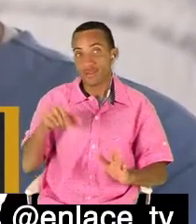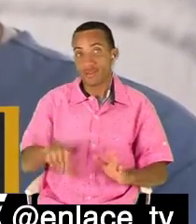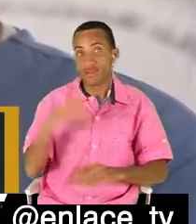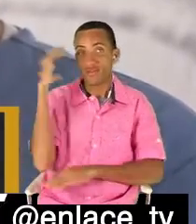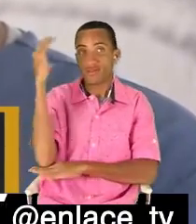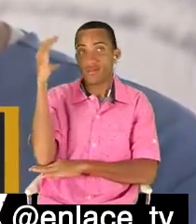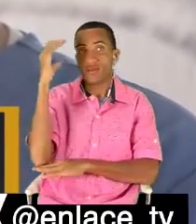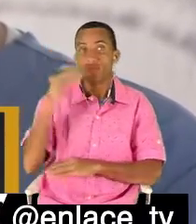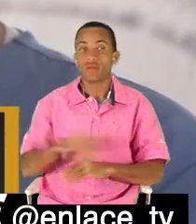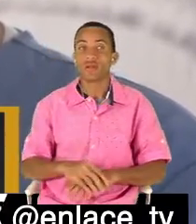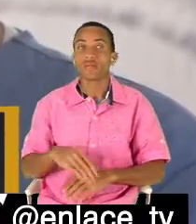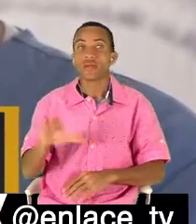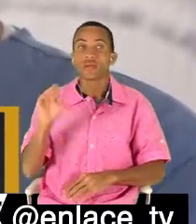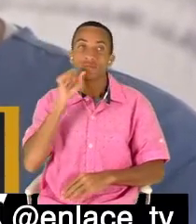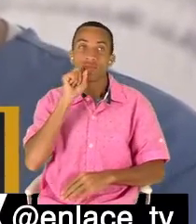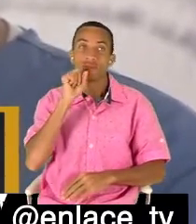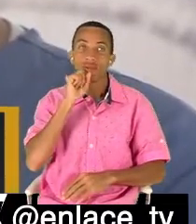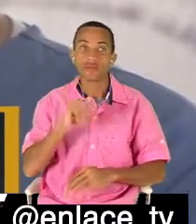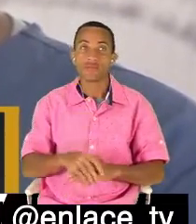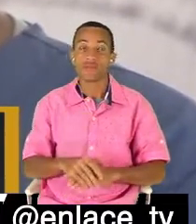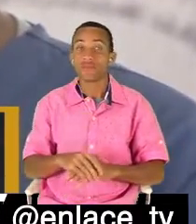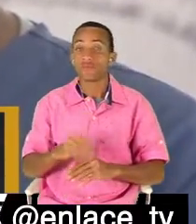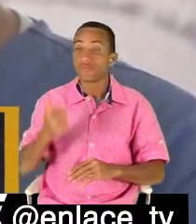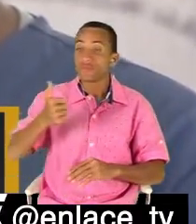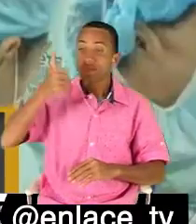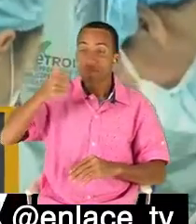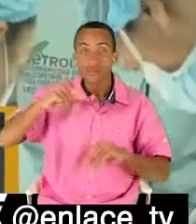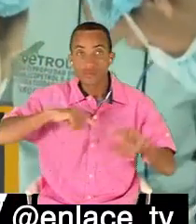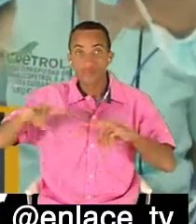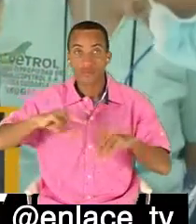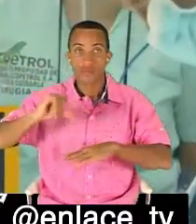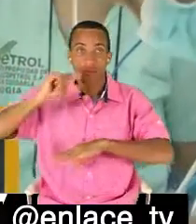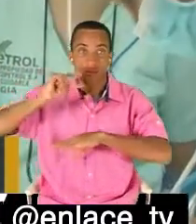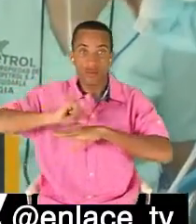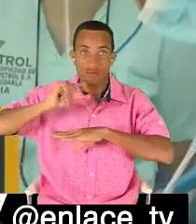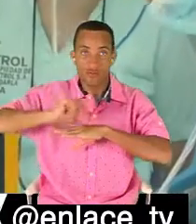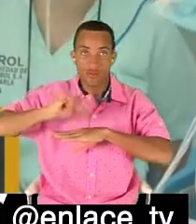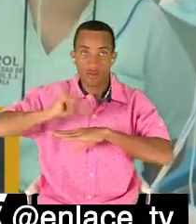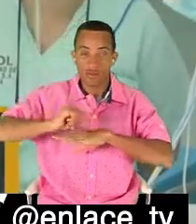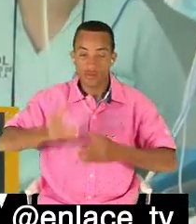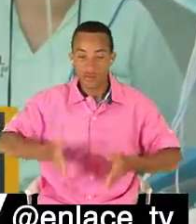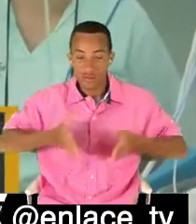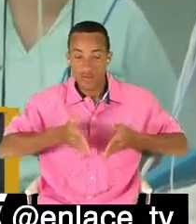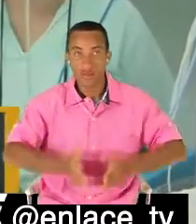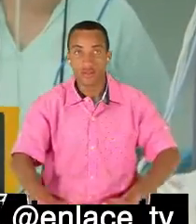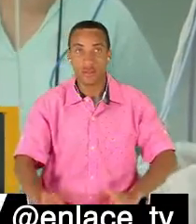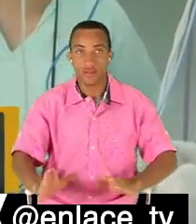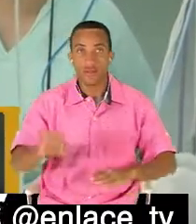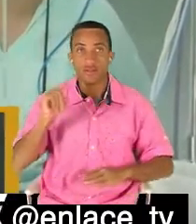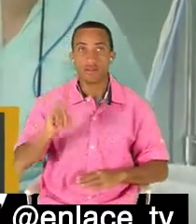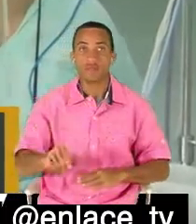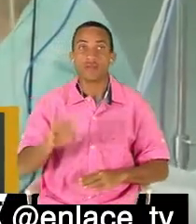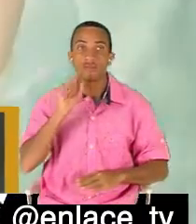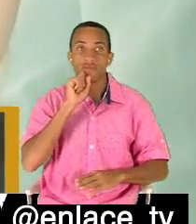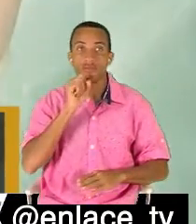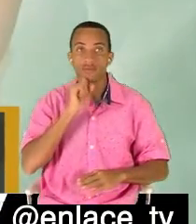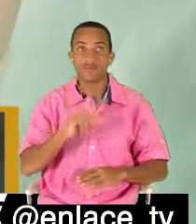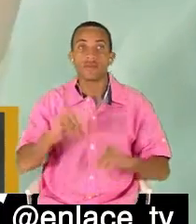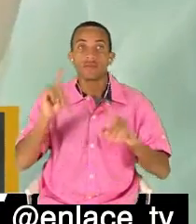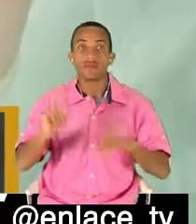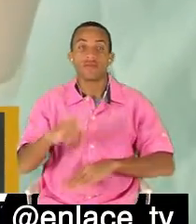específicamente Barrancabermeja. La directora de nuestra fundación nació aquí. Como dice ella, es producto refinado